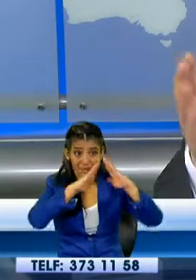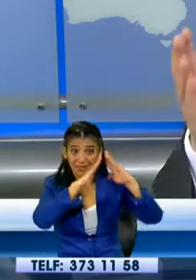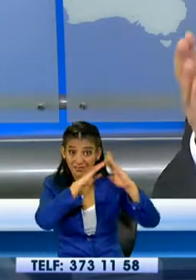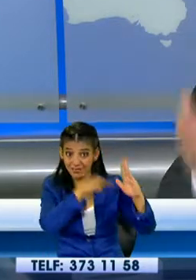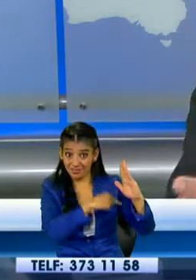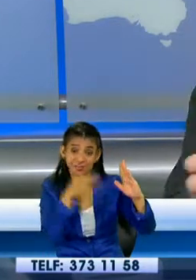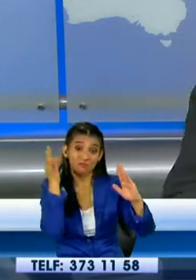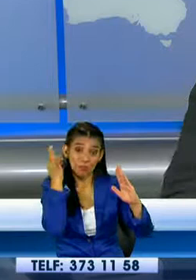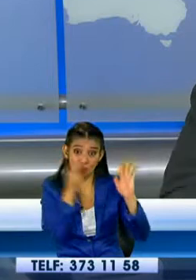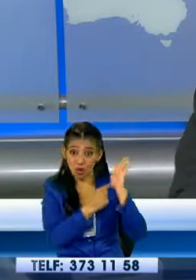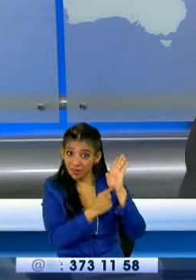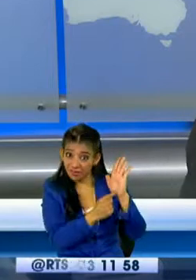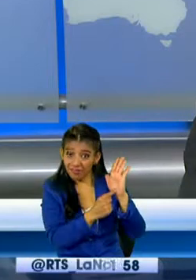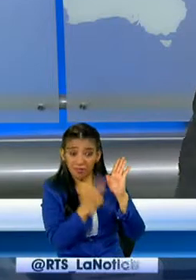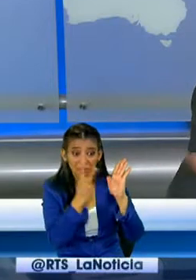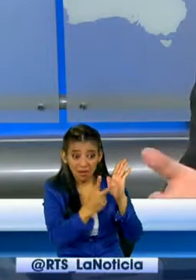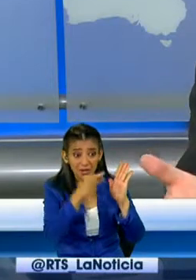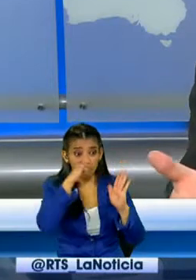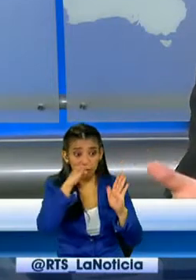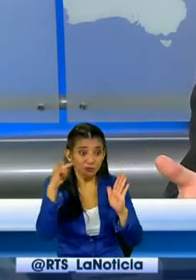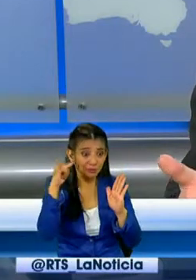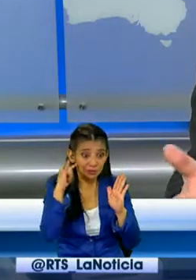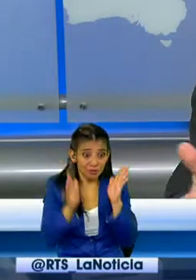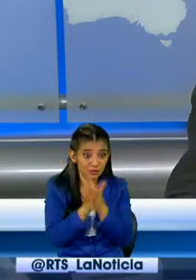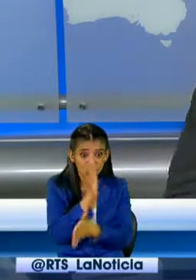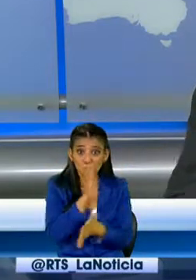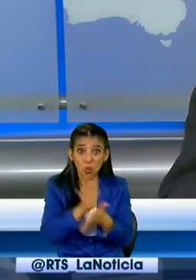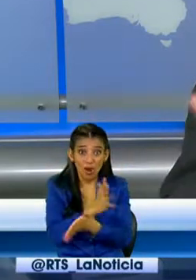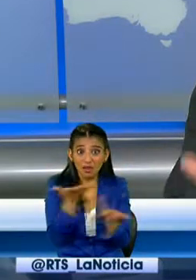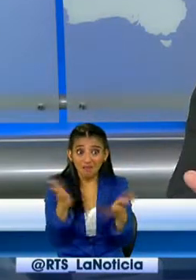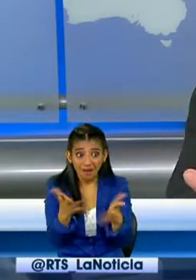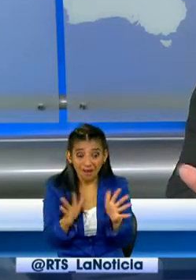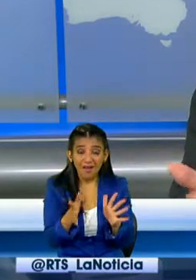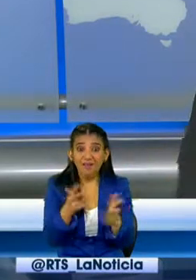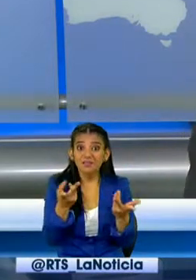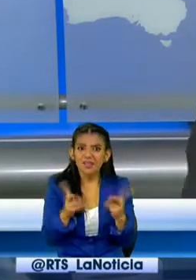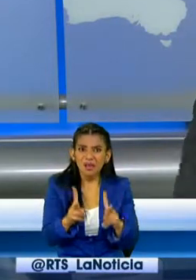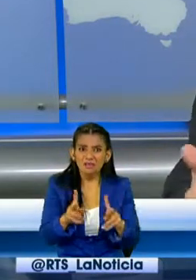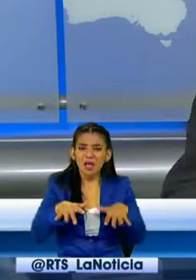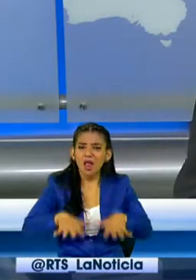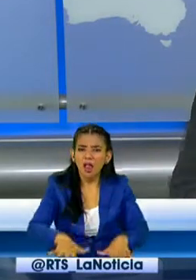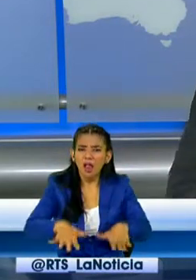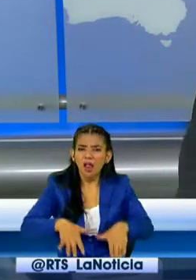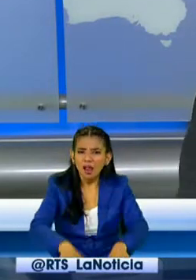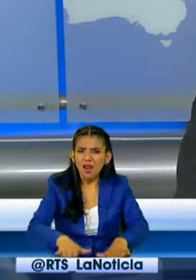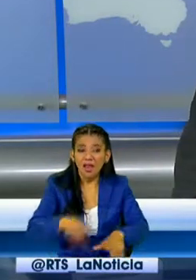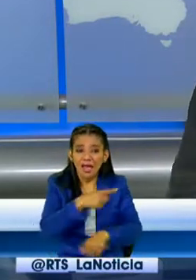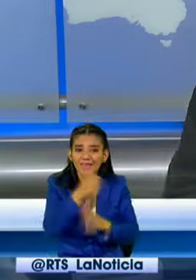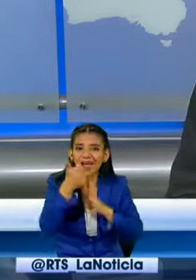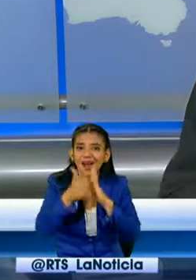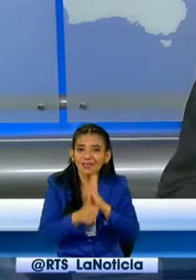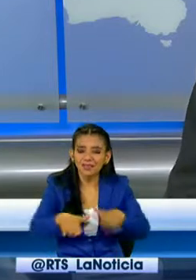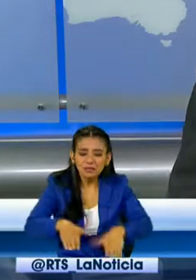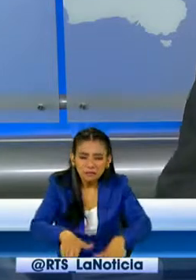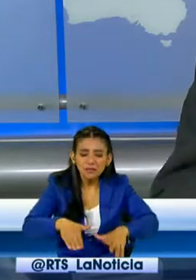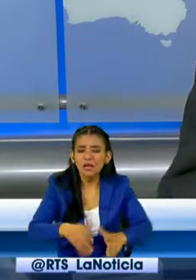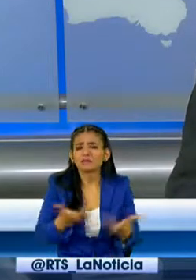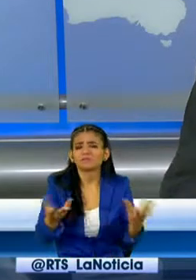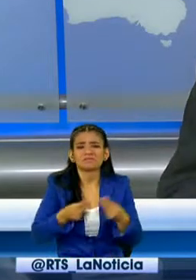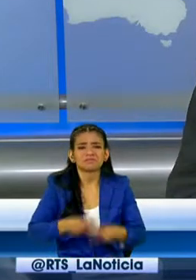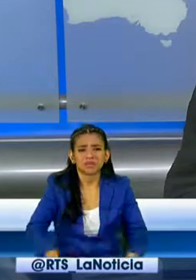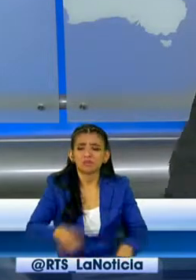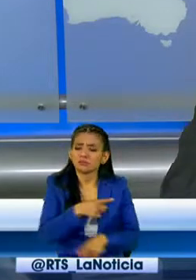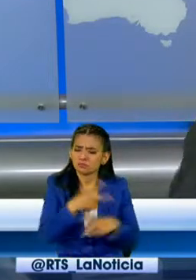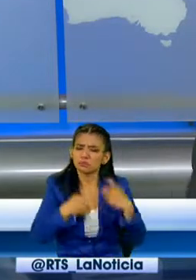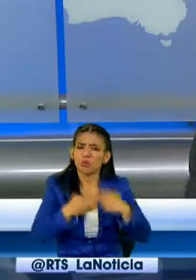nota, miramos, los niños se quedaron sin poder ir a la escuela, el trabajo de los telares se acabaron, son artesanas, en fin, están pasando por un